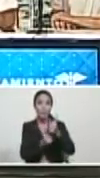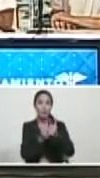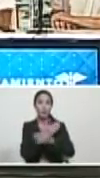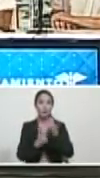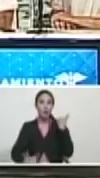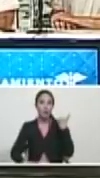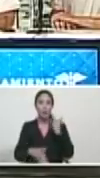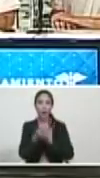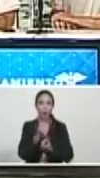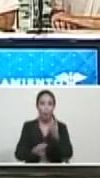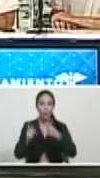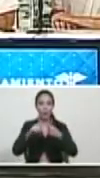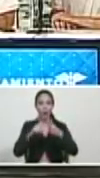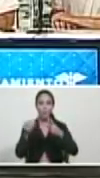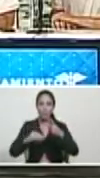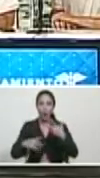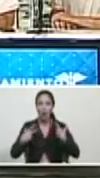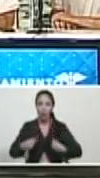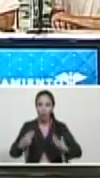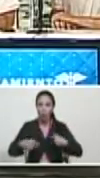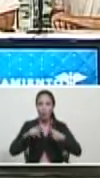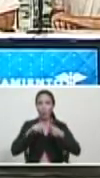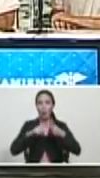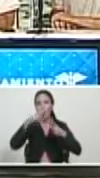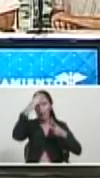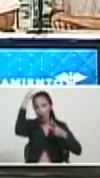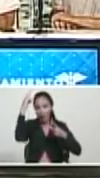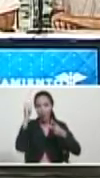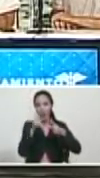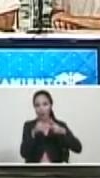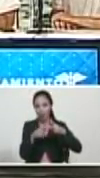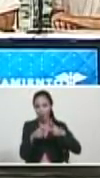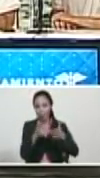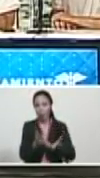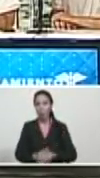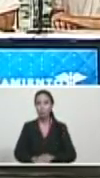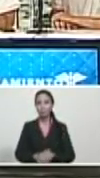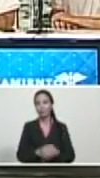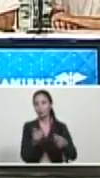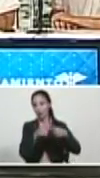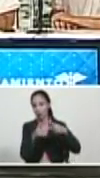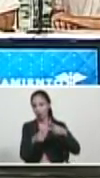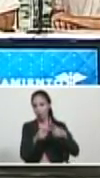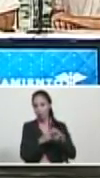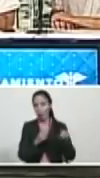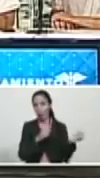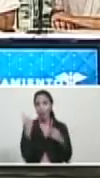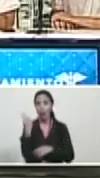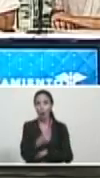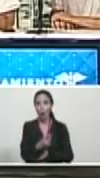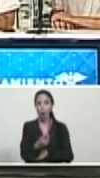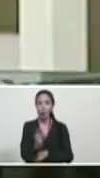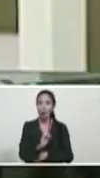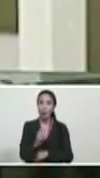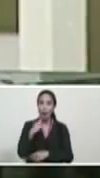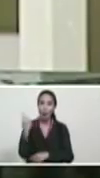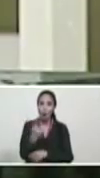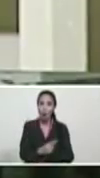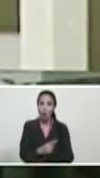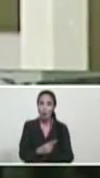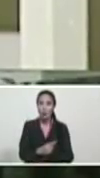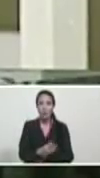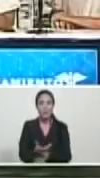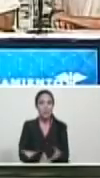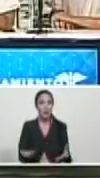al vicepresidente social, compañero Tarek El Aissami, profesor Aristóbulis Turi, para que procedan a